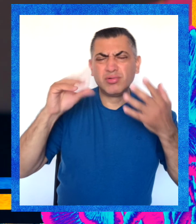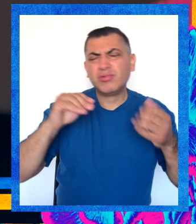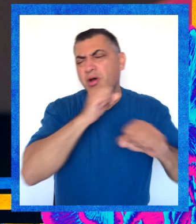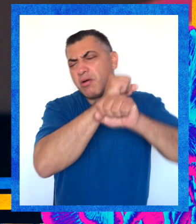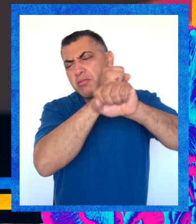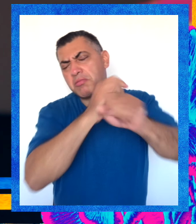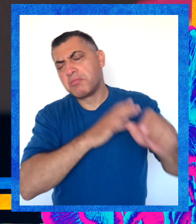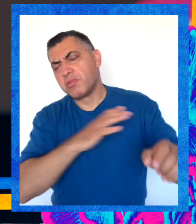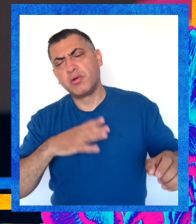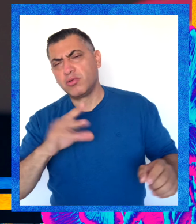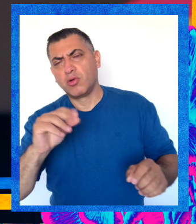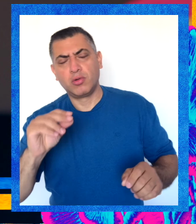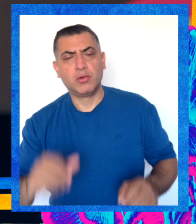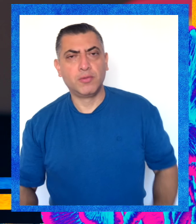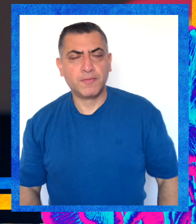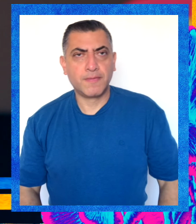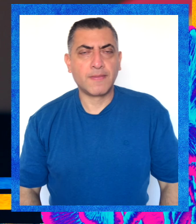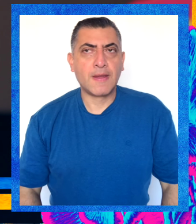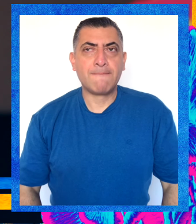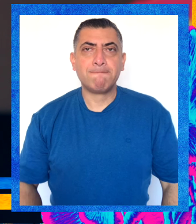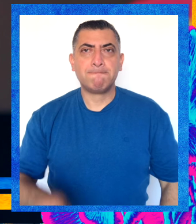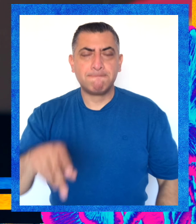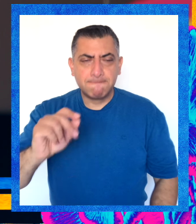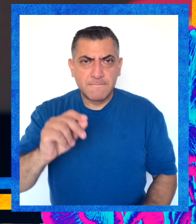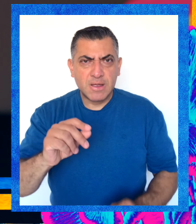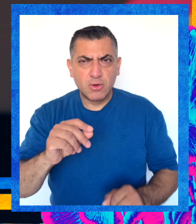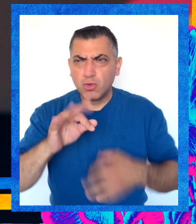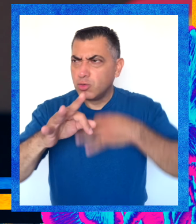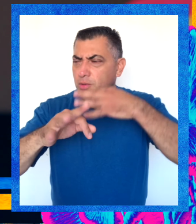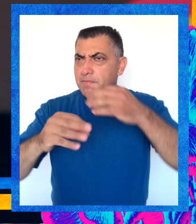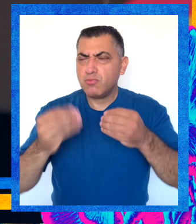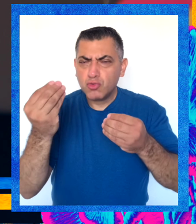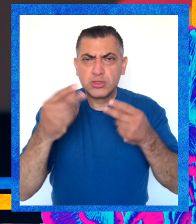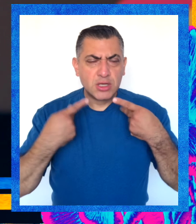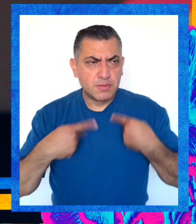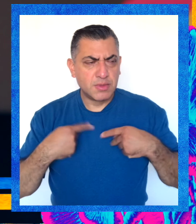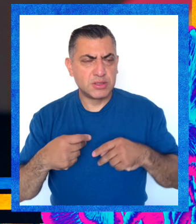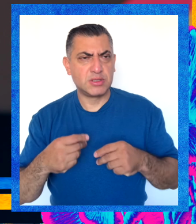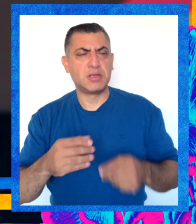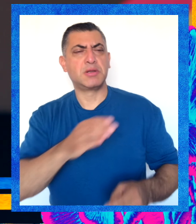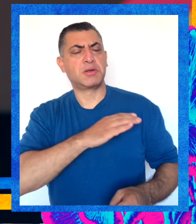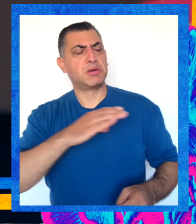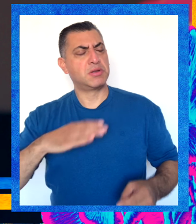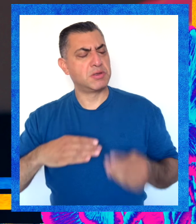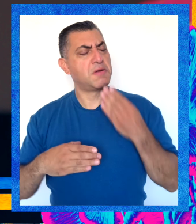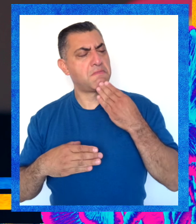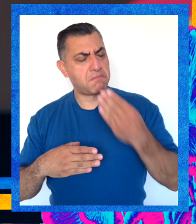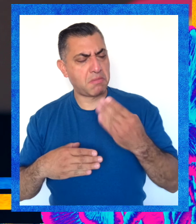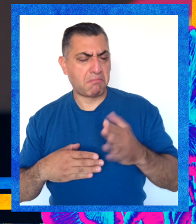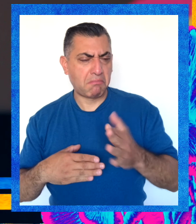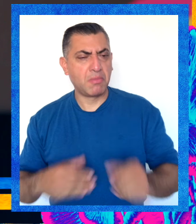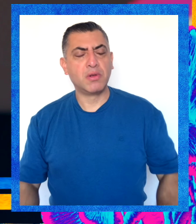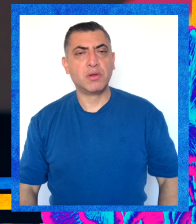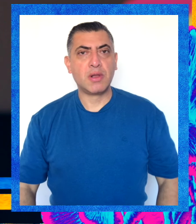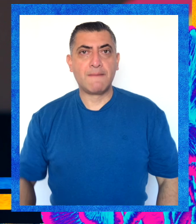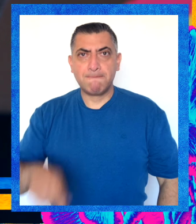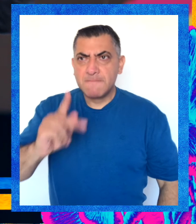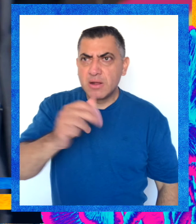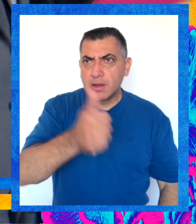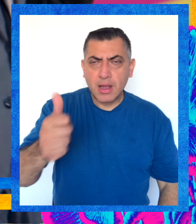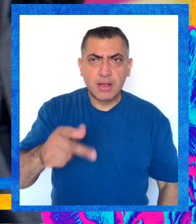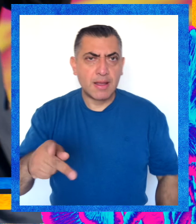cristianismo no podemos si no hay lugares donde sí pero en lo general el cristianismo digamos así es visto la única cosa